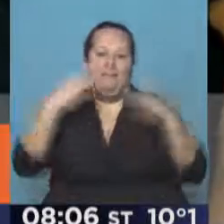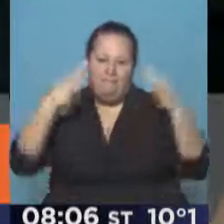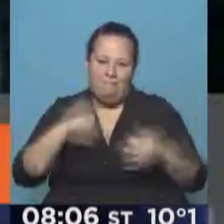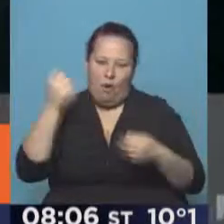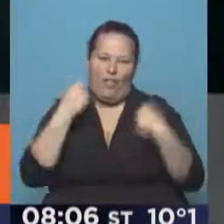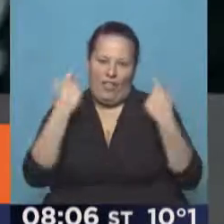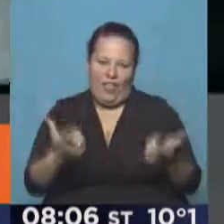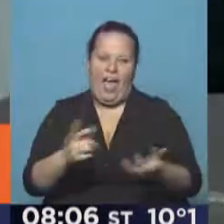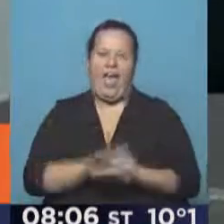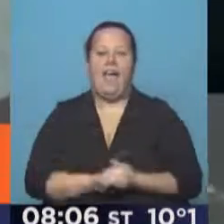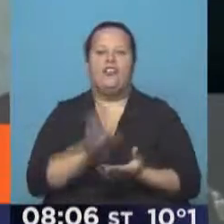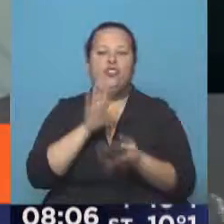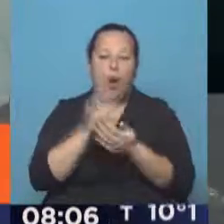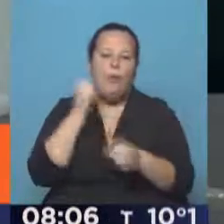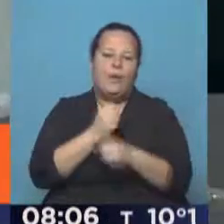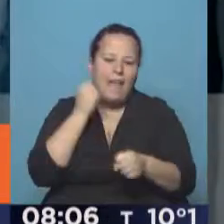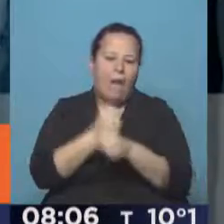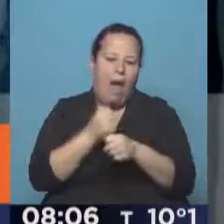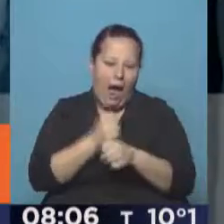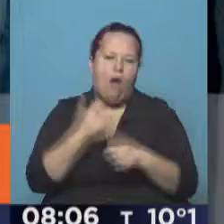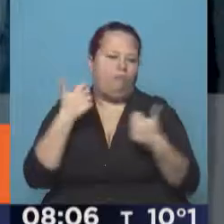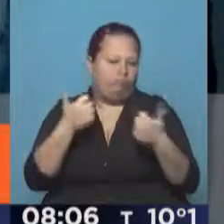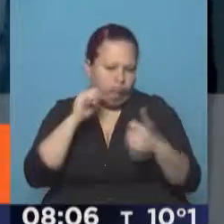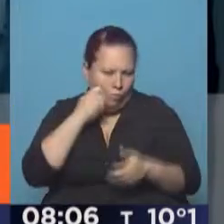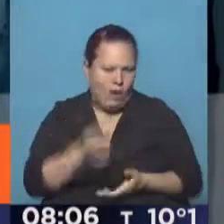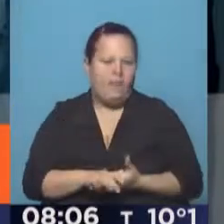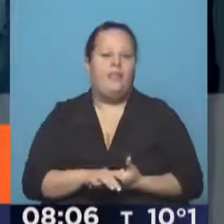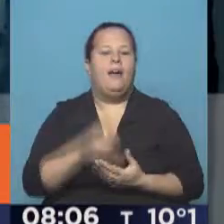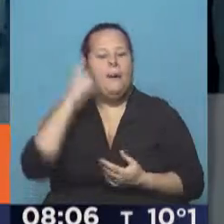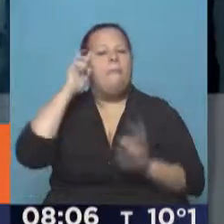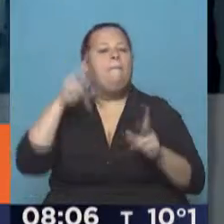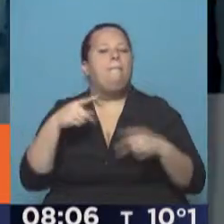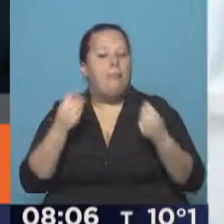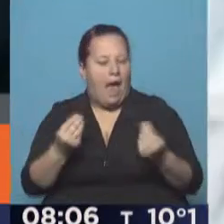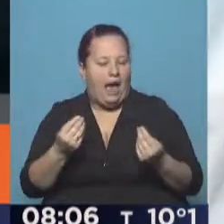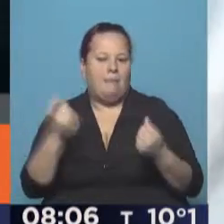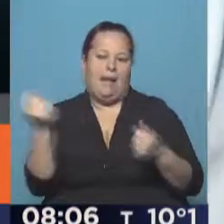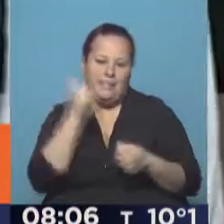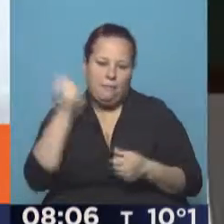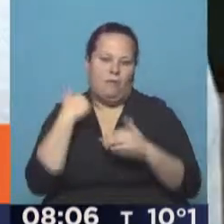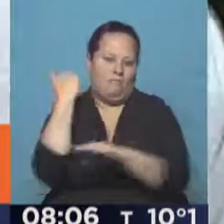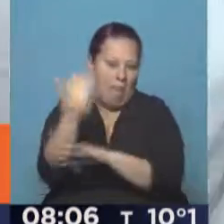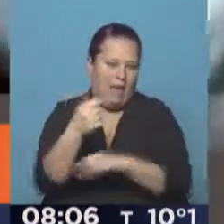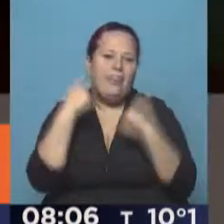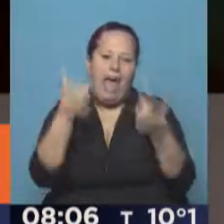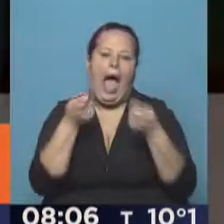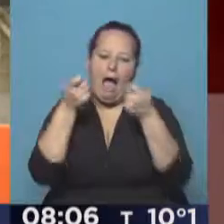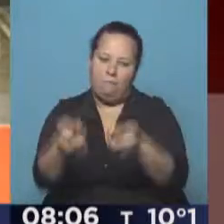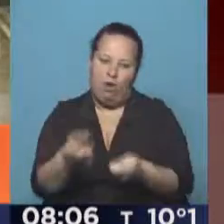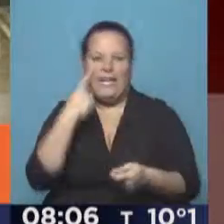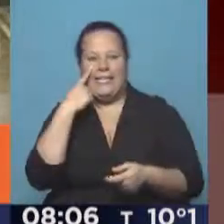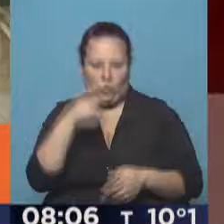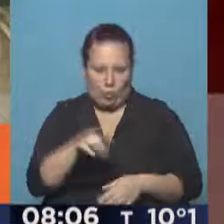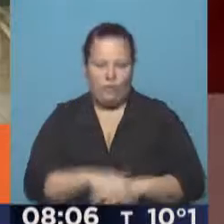los un poco más en la labor que vienen haciendo es grandiosa y la idea es jerarquizar los más y darles más apoyo desde el